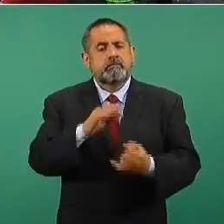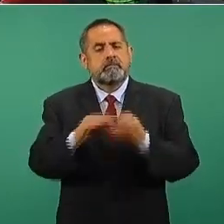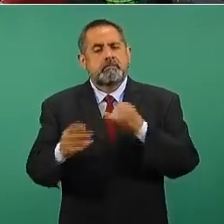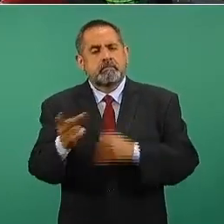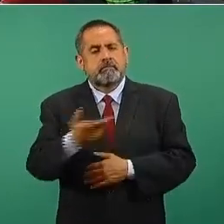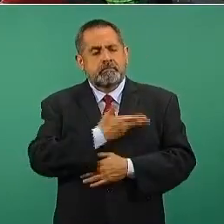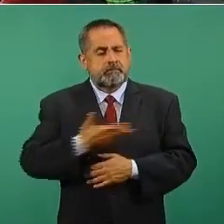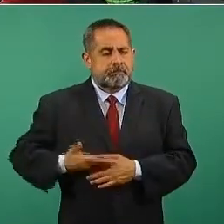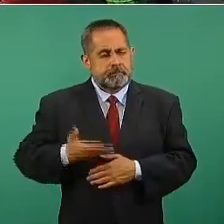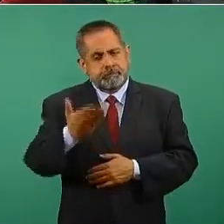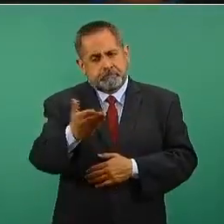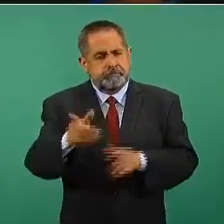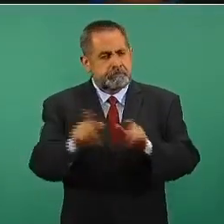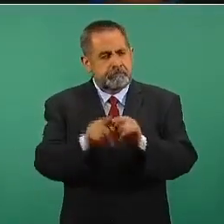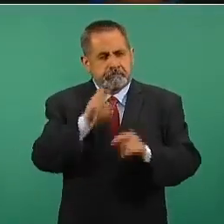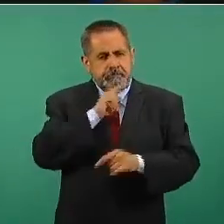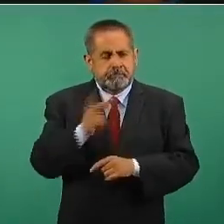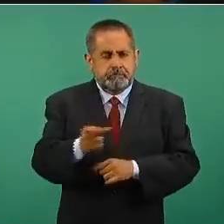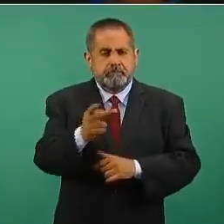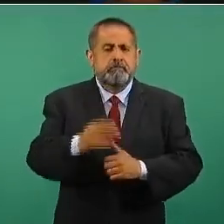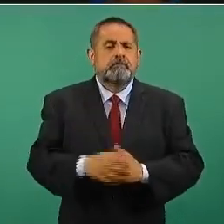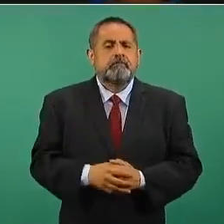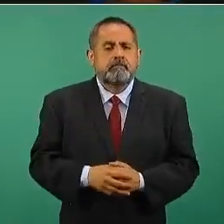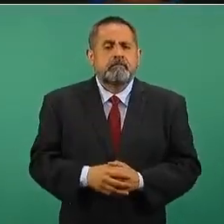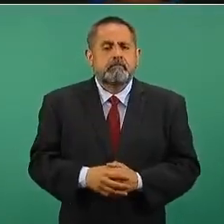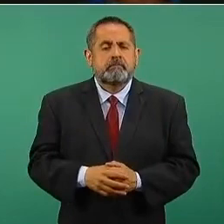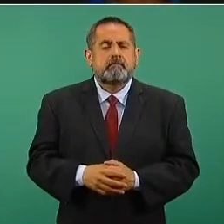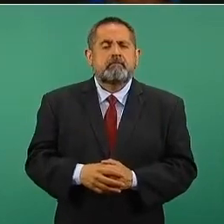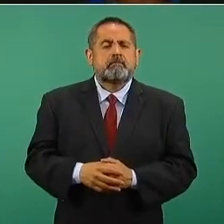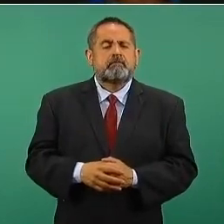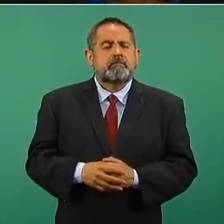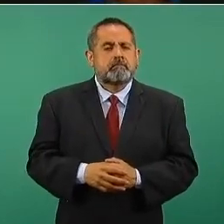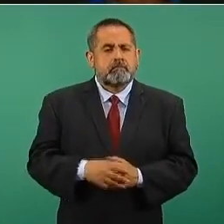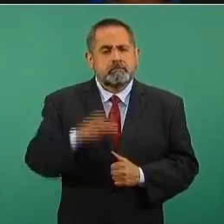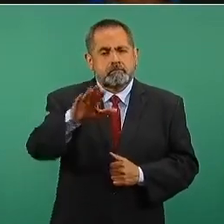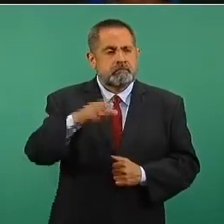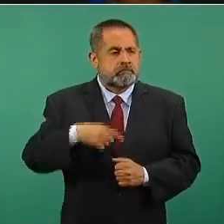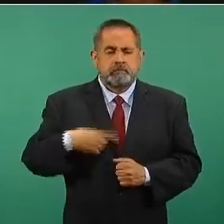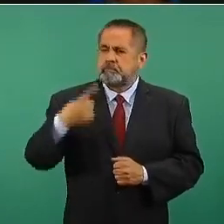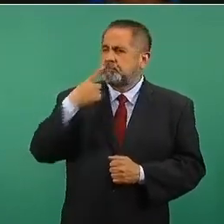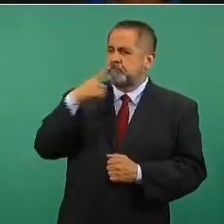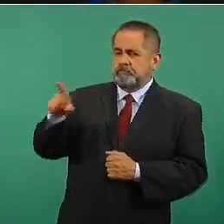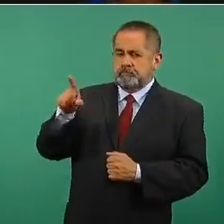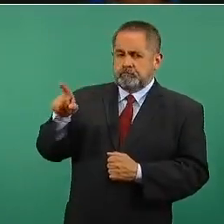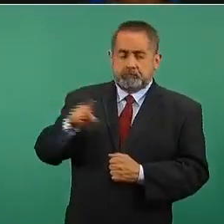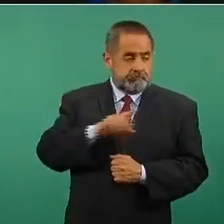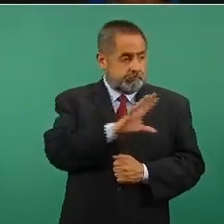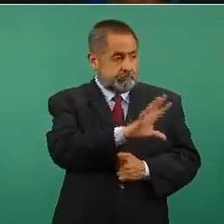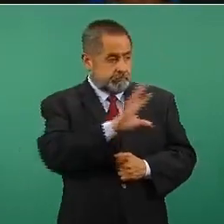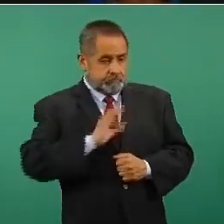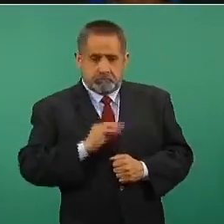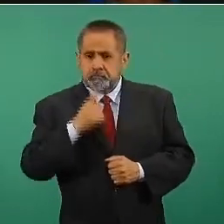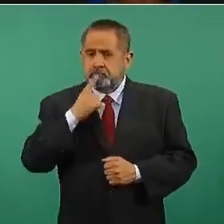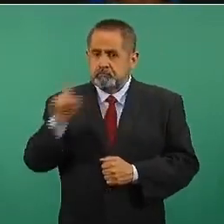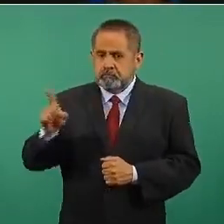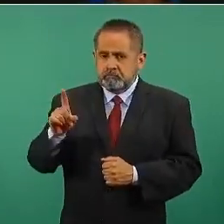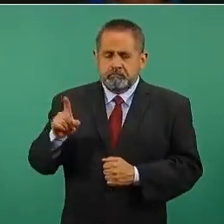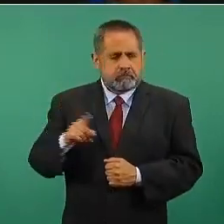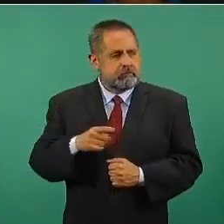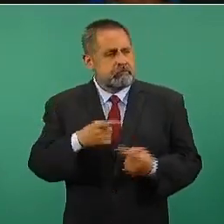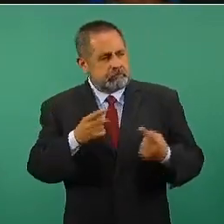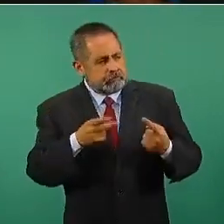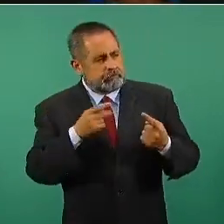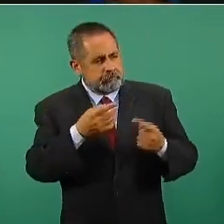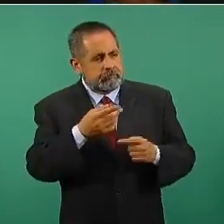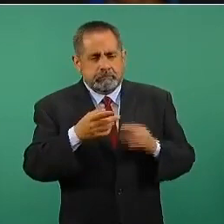solo plantearle rápido. Hay una queja ciudadana que se nos hizo llegar, es constante, de hecho,